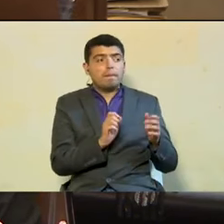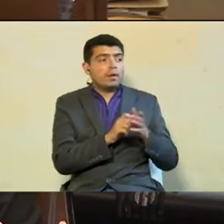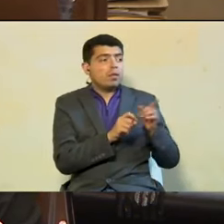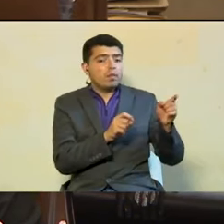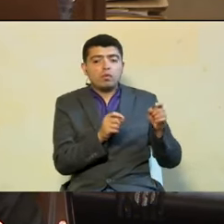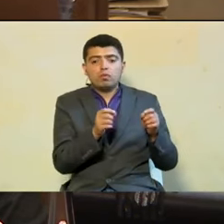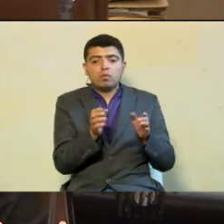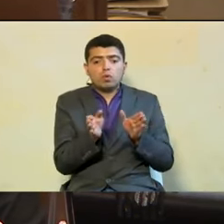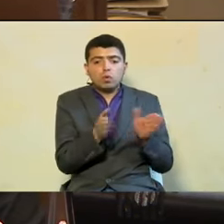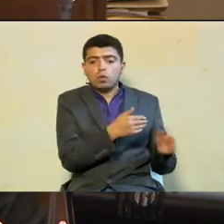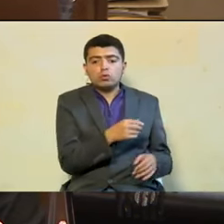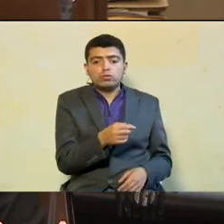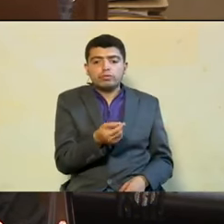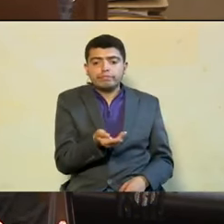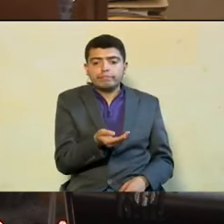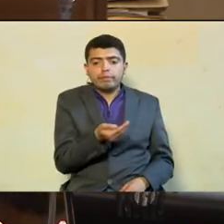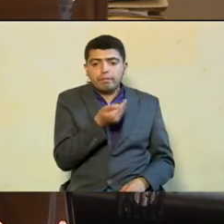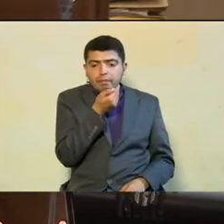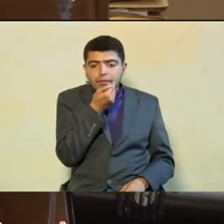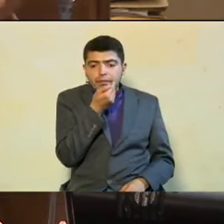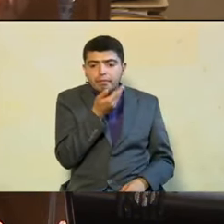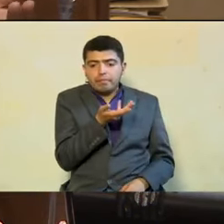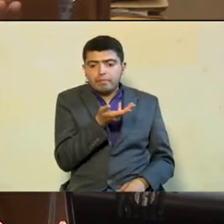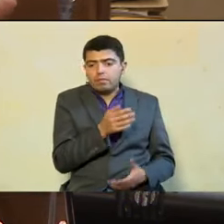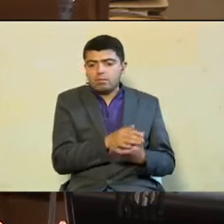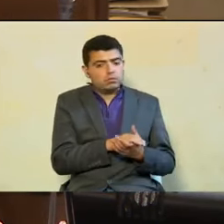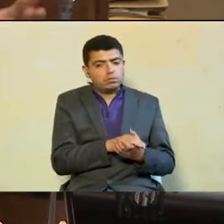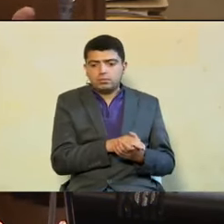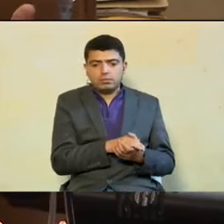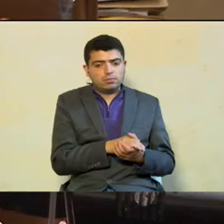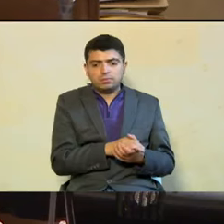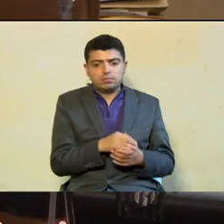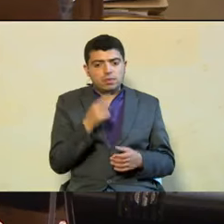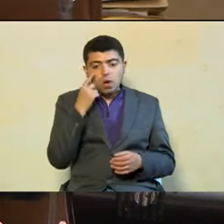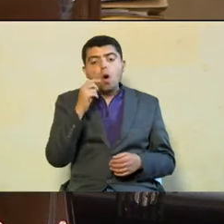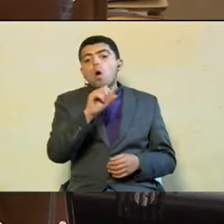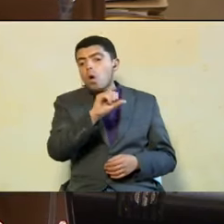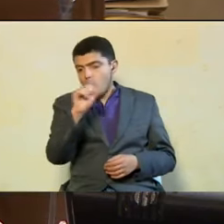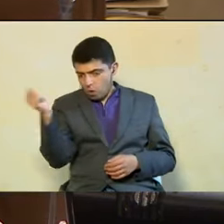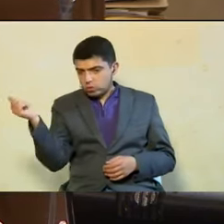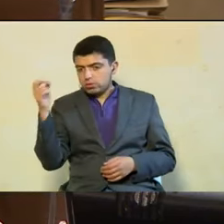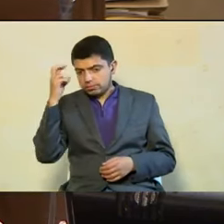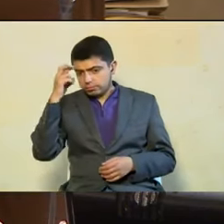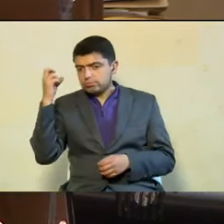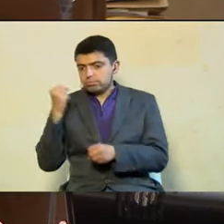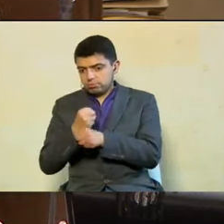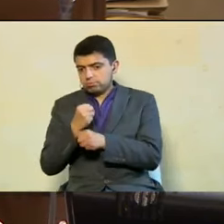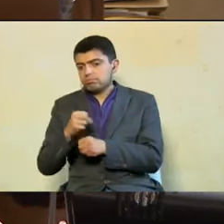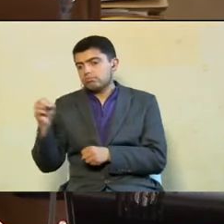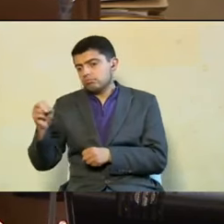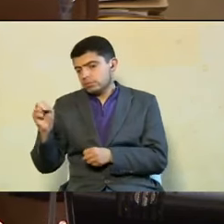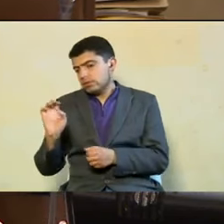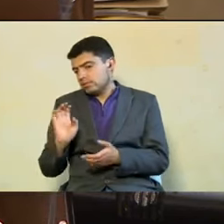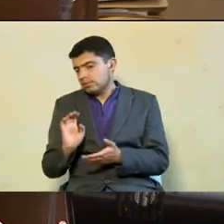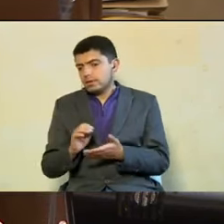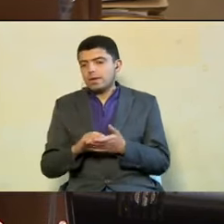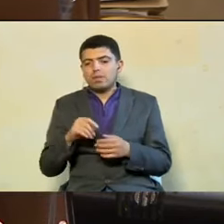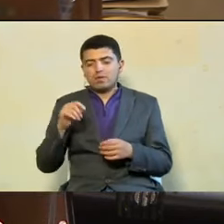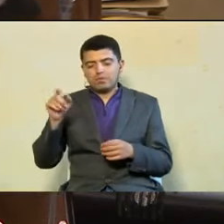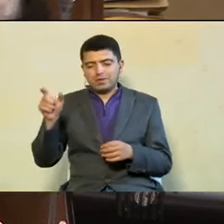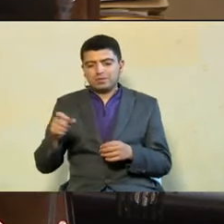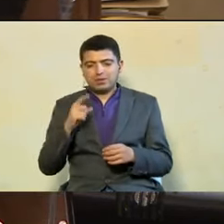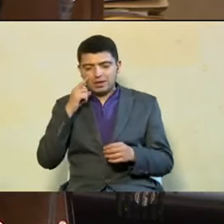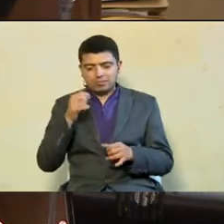cursito no definitivamente no esto es asimilable a cualquier otra profesión entonces a un ingeniero civil que hace un cursito de dos meses le